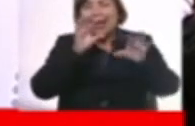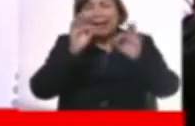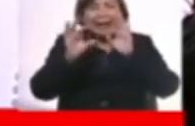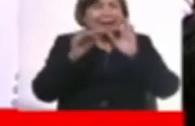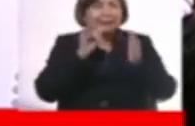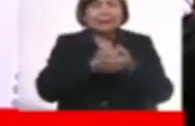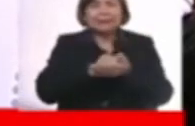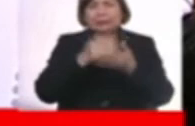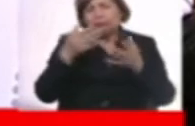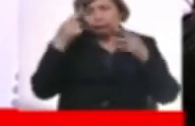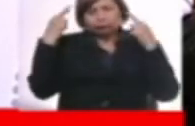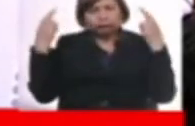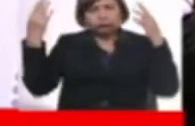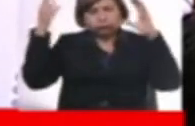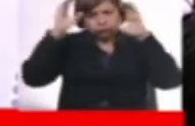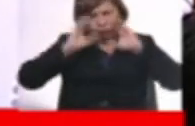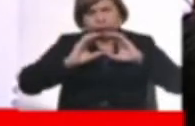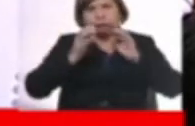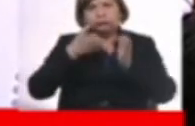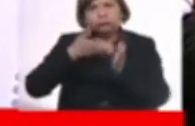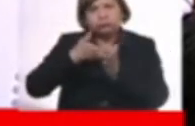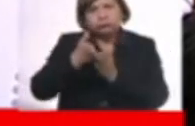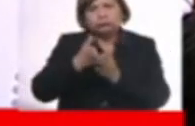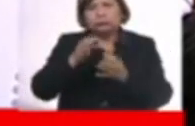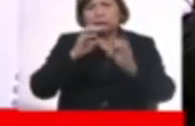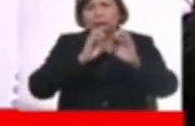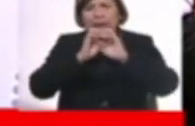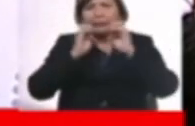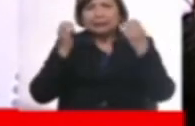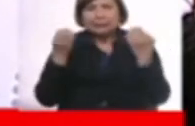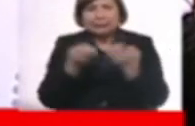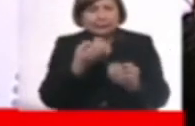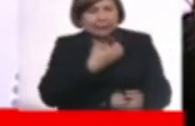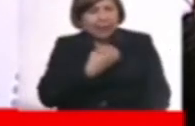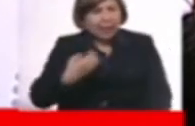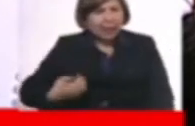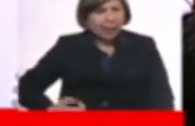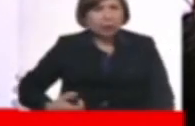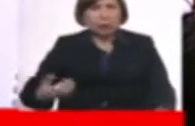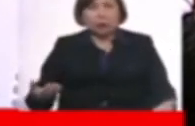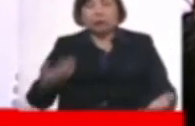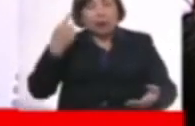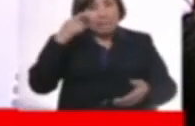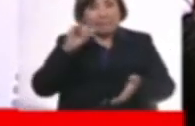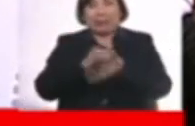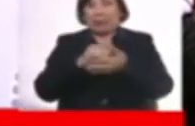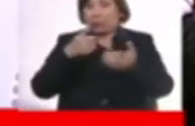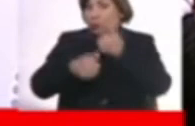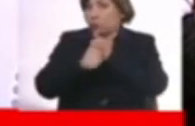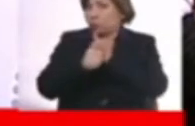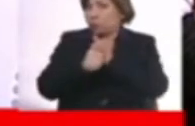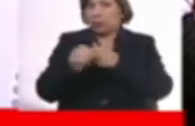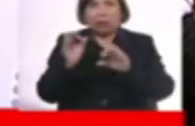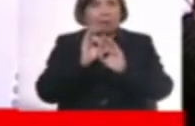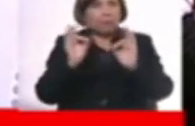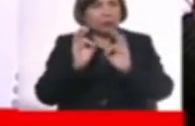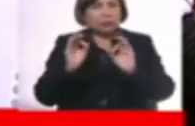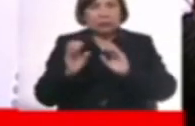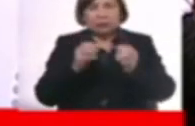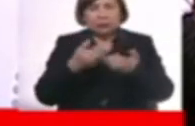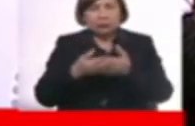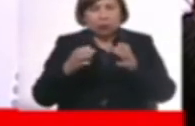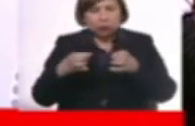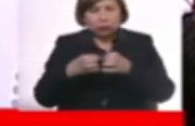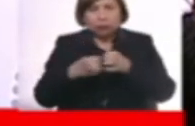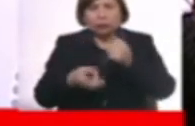agentes que guardan relación con el funcionamiento de la estructura del estado en ese mismo sentido para momento de riesgo tampoco se ha activado el